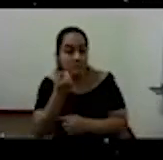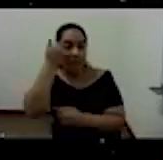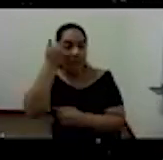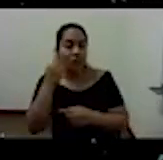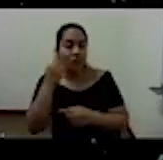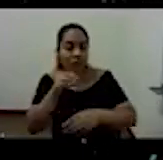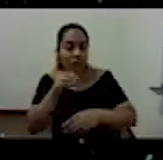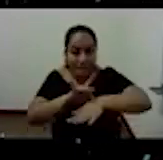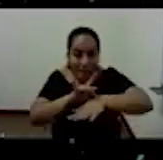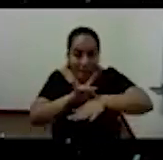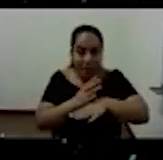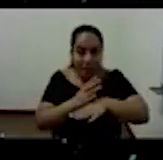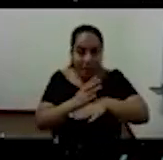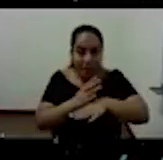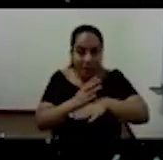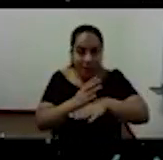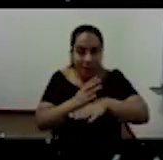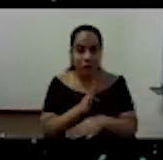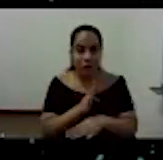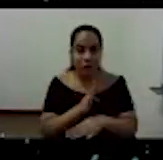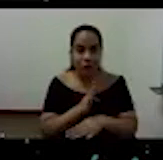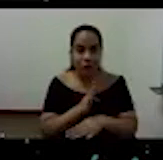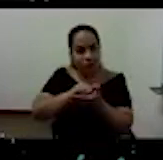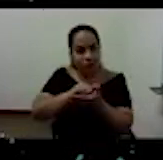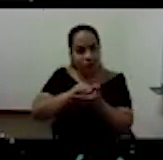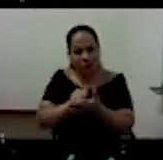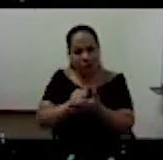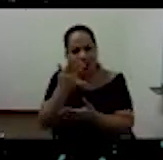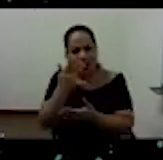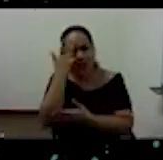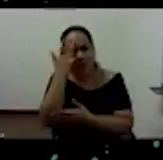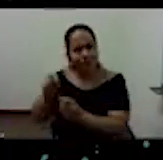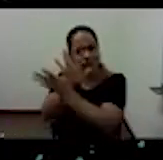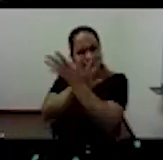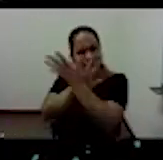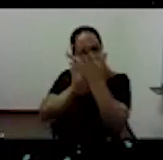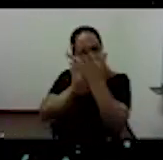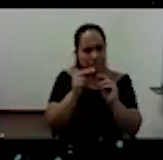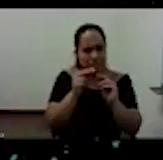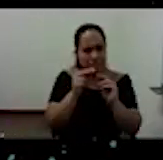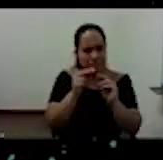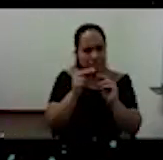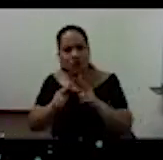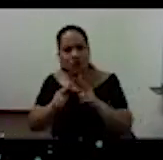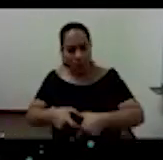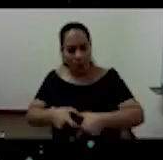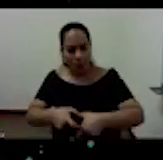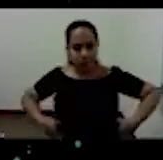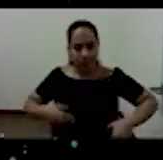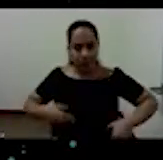hacen, porque por toda la cosmovisión que tienen alrededor de la jigra.